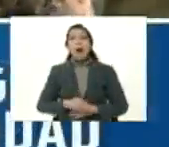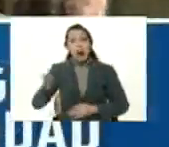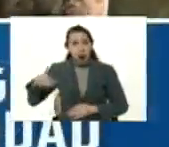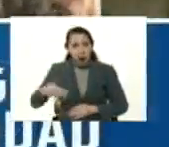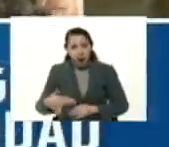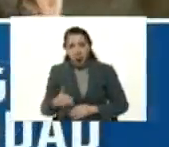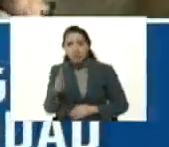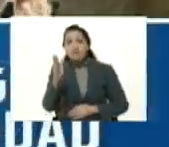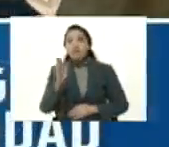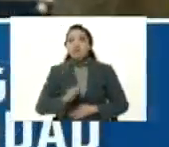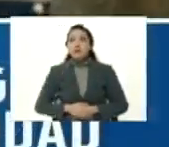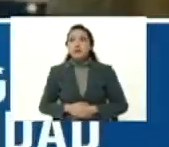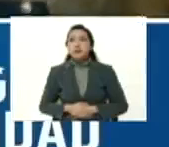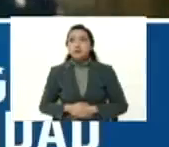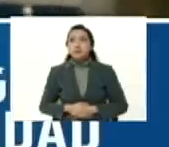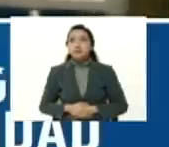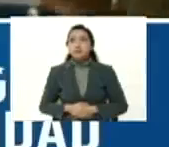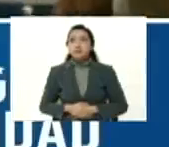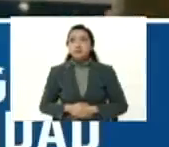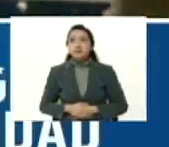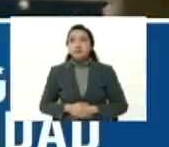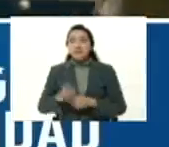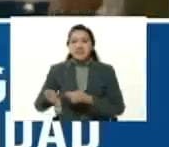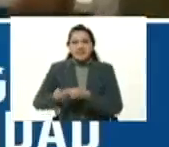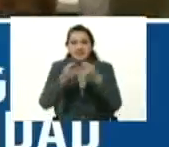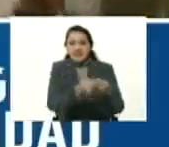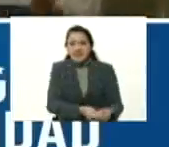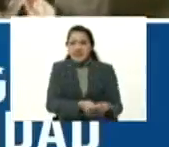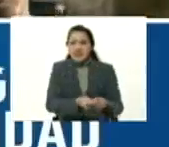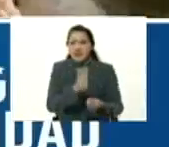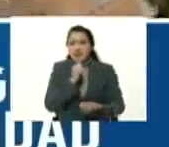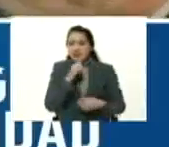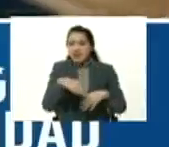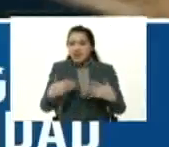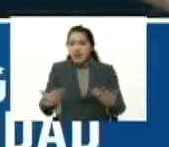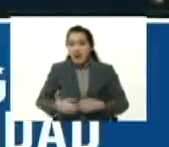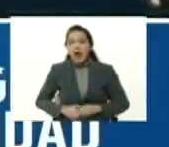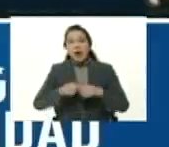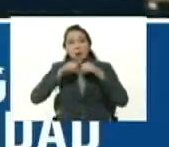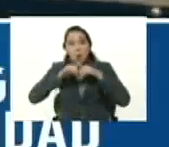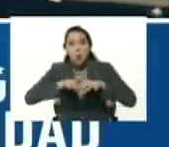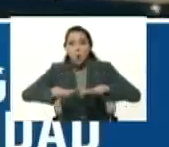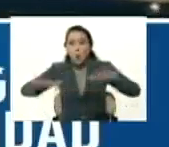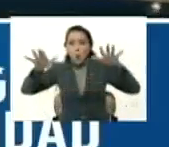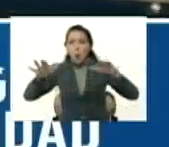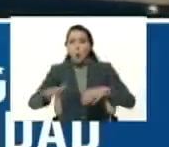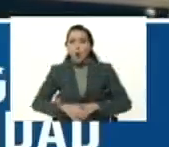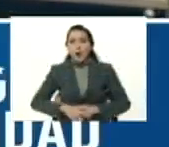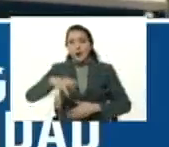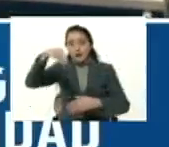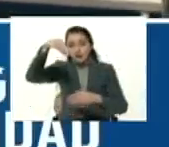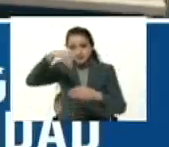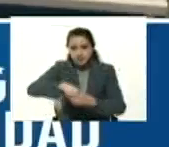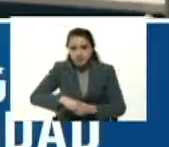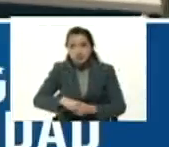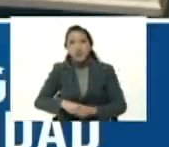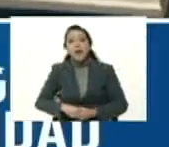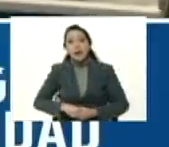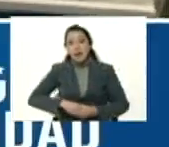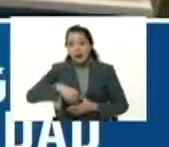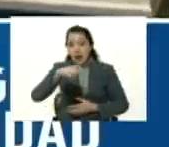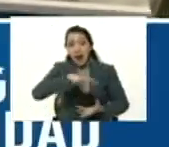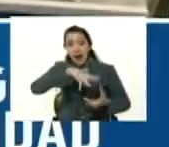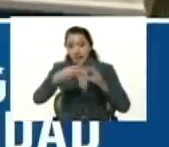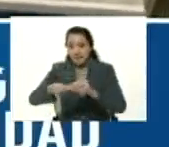mira. También tenemos nuestro camarón. ¿Y eso se lleva a dónde? Esto lo estamos distribuyendo a nivel interno con nuestros productos CLAC.